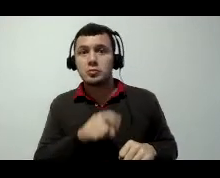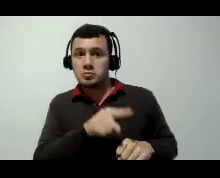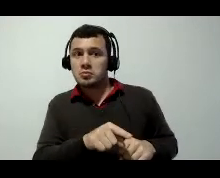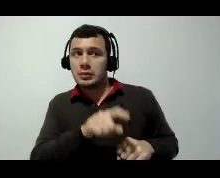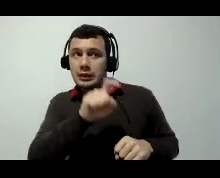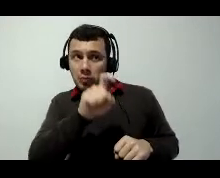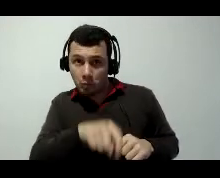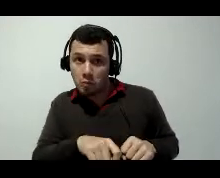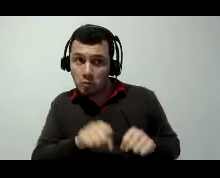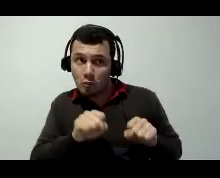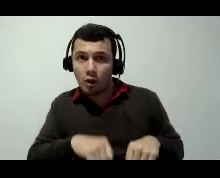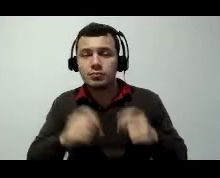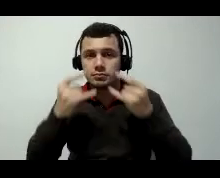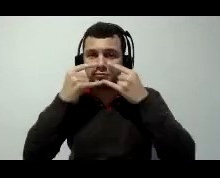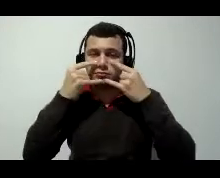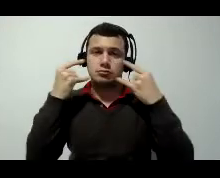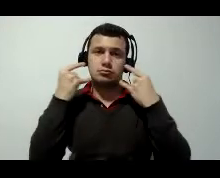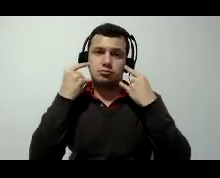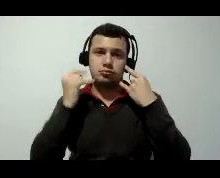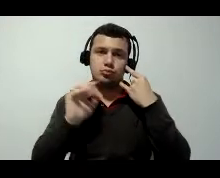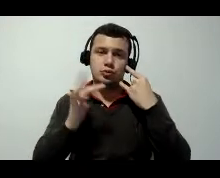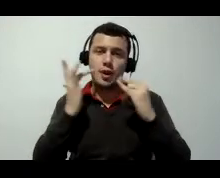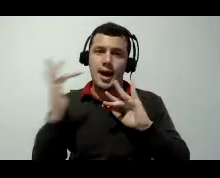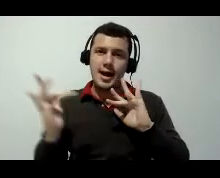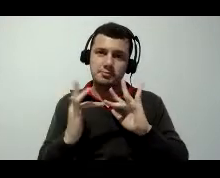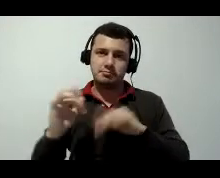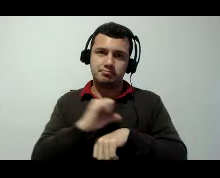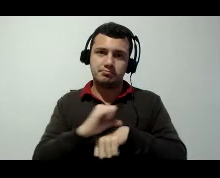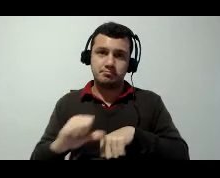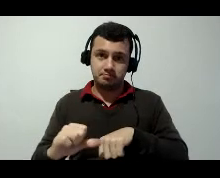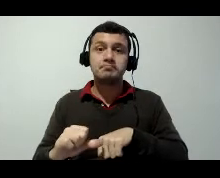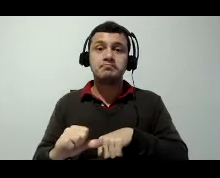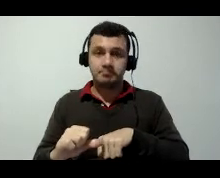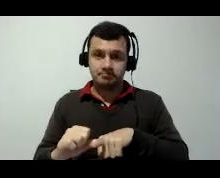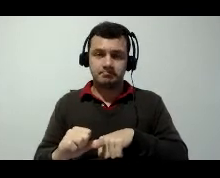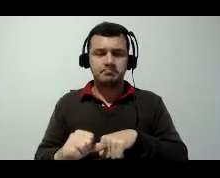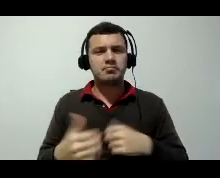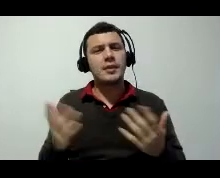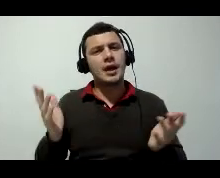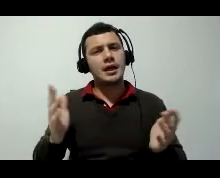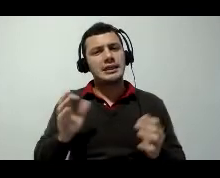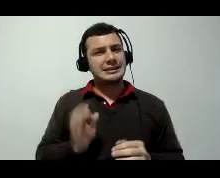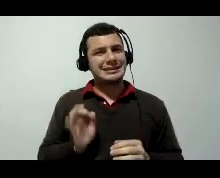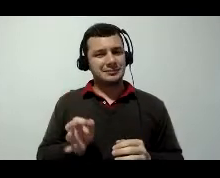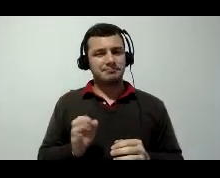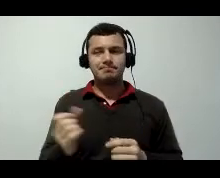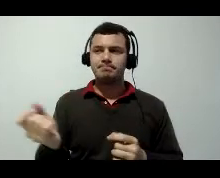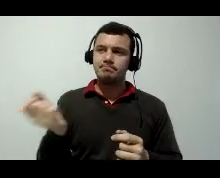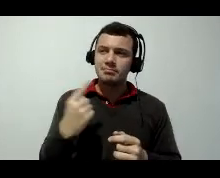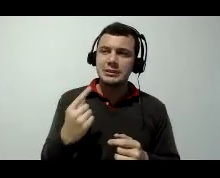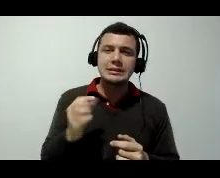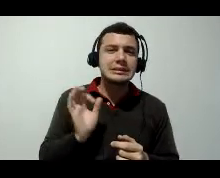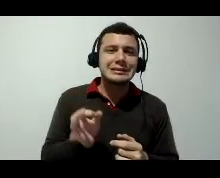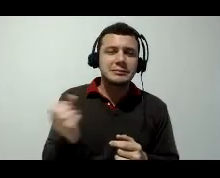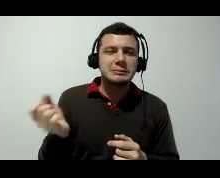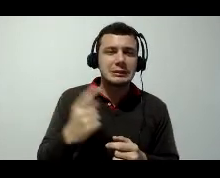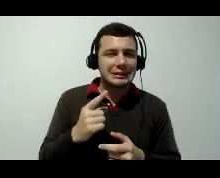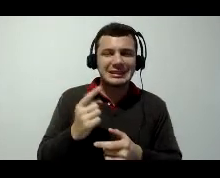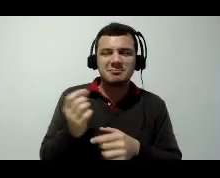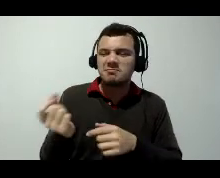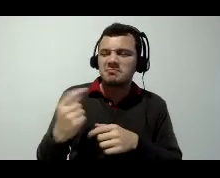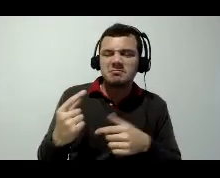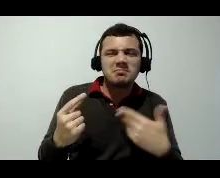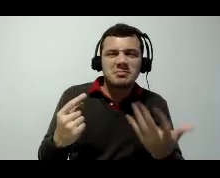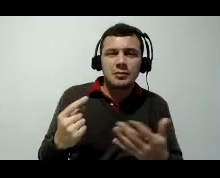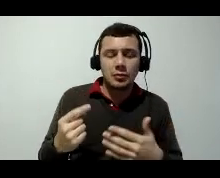mascarilla quirúrgica. Hay una pregunta muy importante que siempre nos realizan en estos espacios y es ¿qué pasa con las áreas de